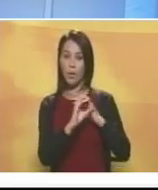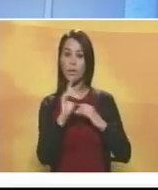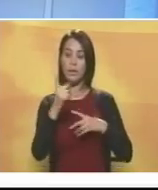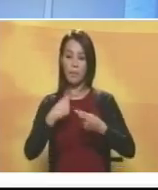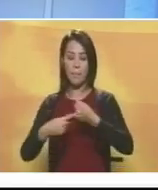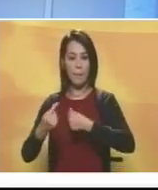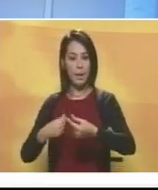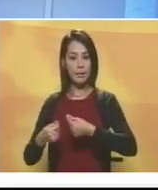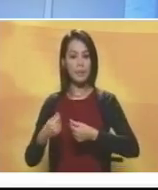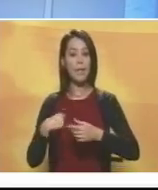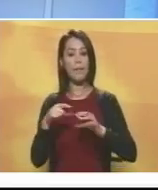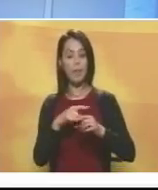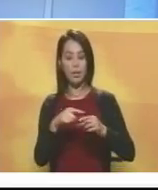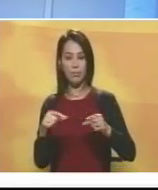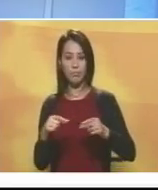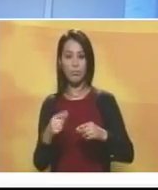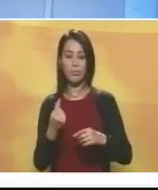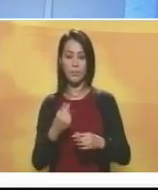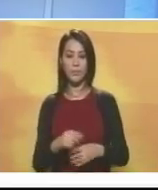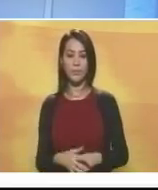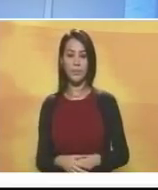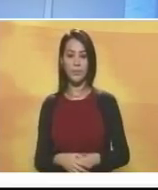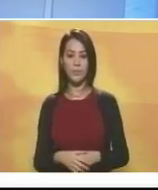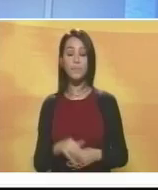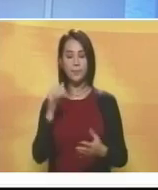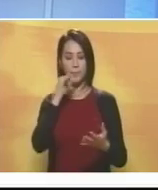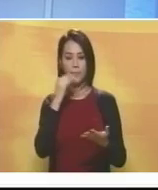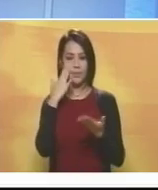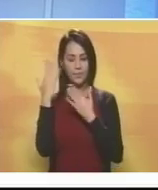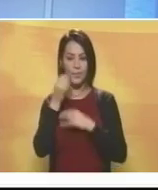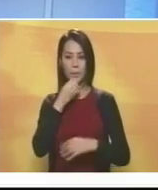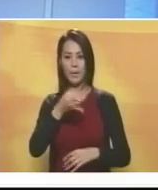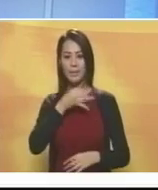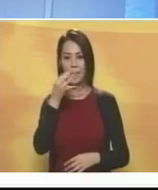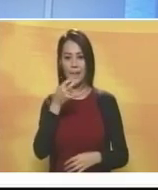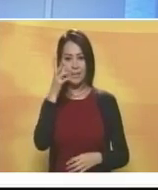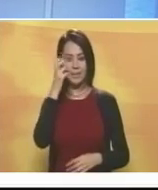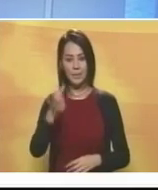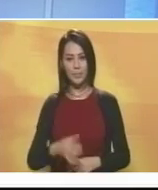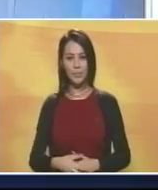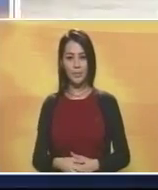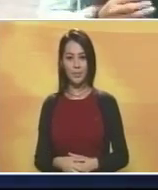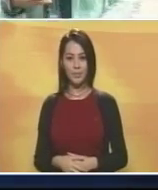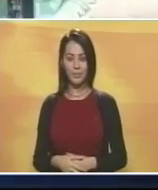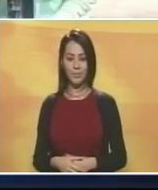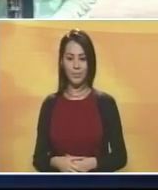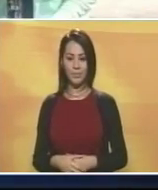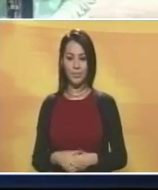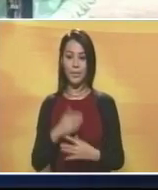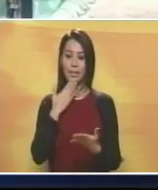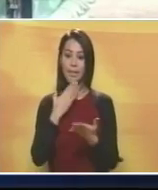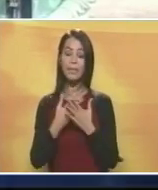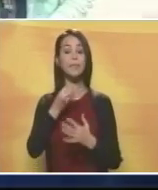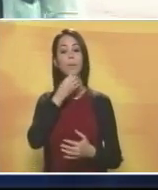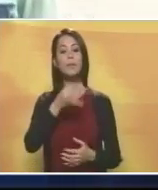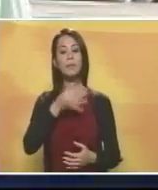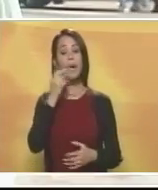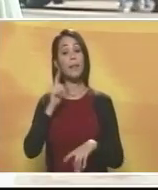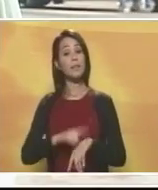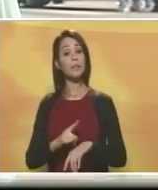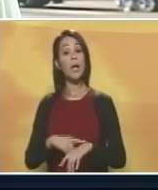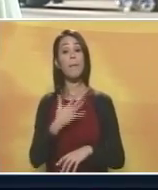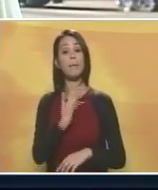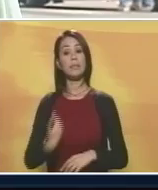venta de boletos. Allí se encuentra nuestra compañera Diana Vázquez y nos presenta el reporte. Muy buenas tardes, Diana, te escuchamos. Gracias, buenas tardes. A esta